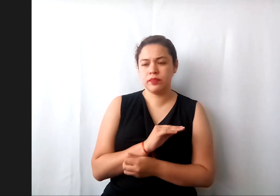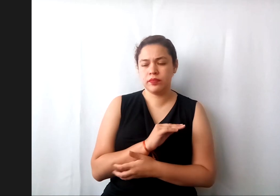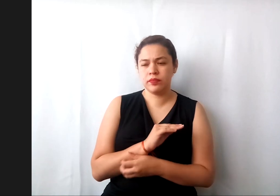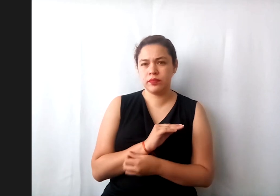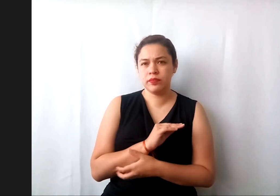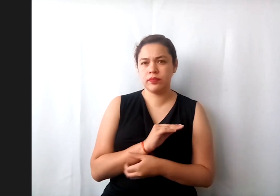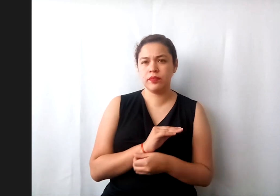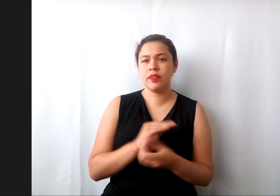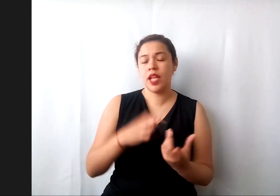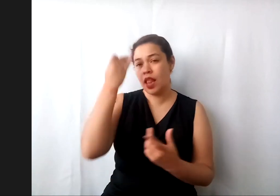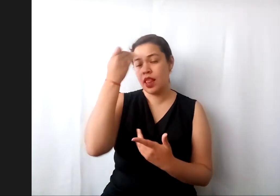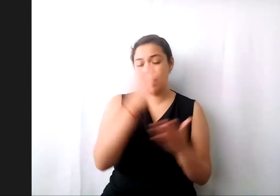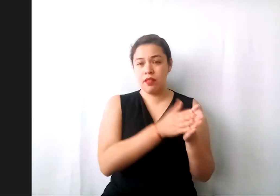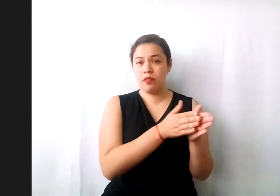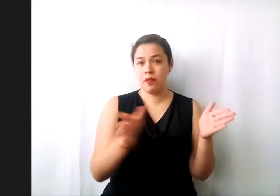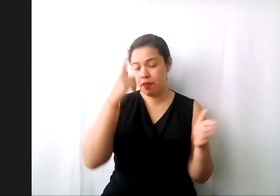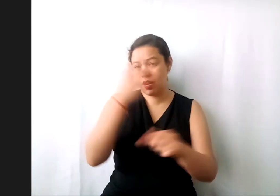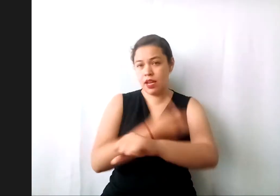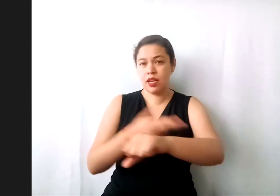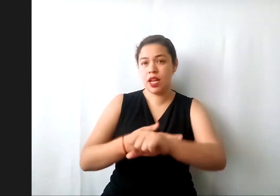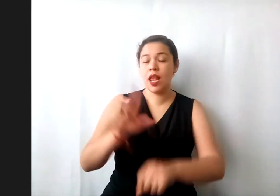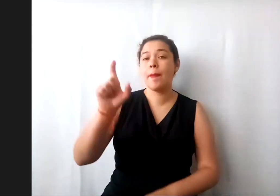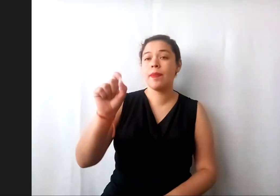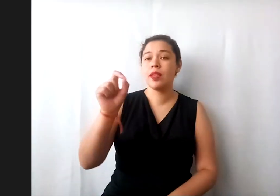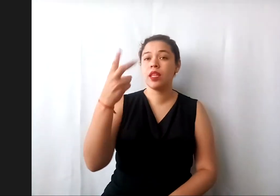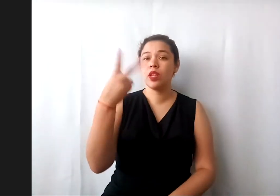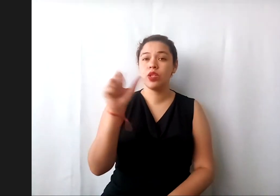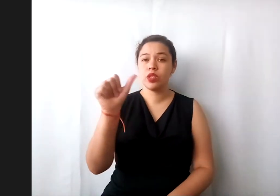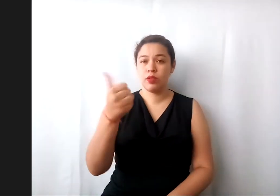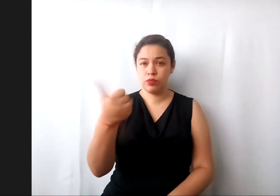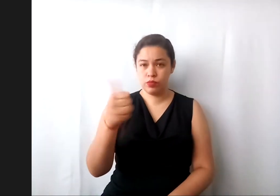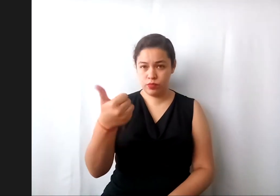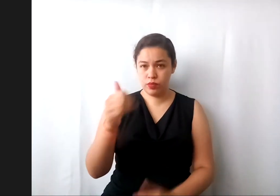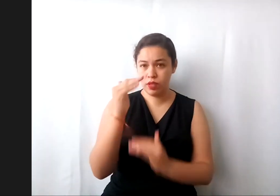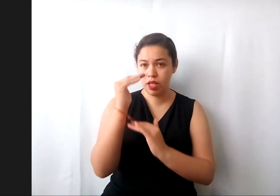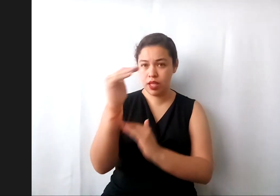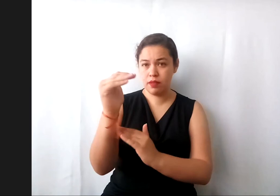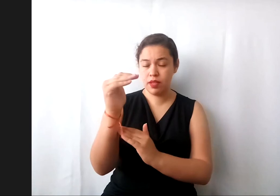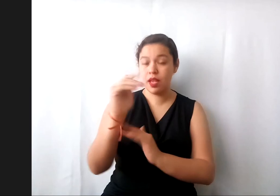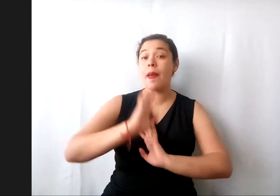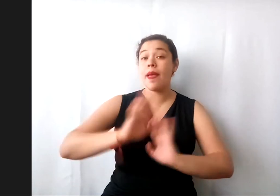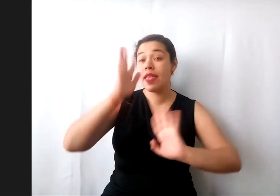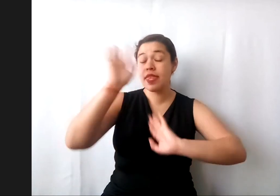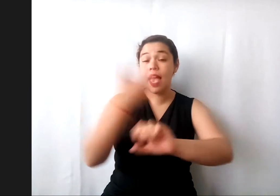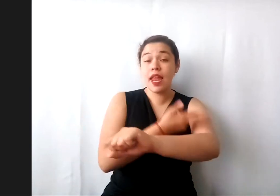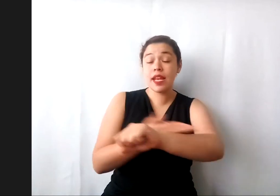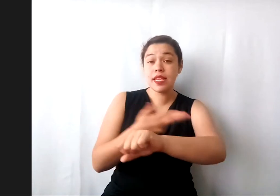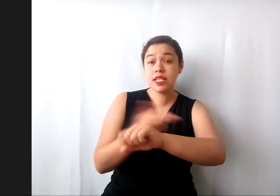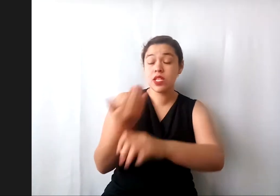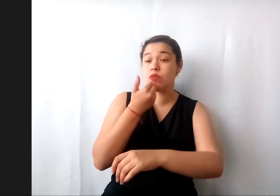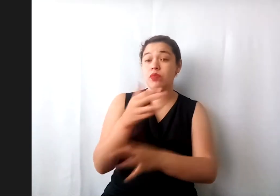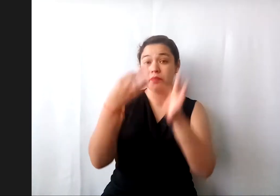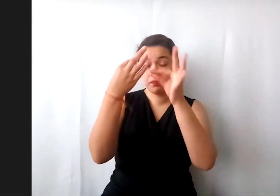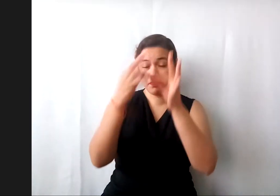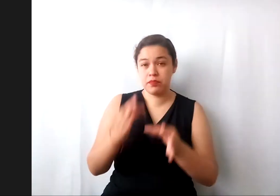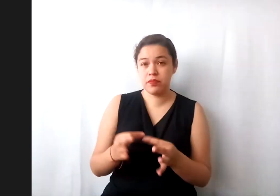el plazo para que cuenten con el registro es el 22 de agosto. 22 de agosto. Para que ya cuenten con el registro. Para que ya cuenten. Que en la